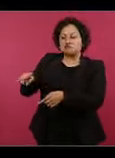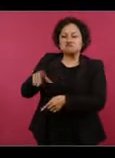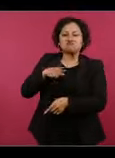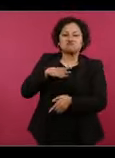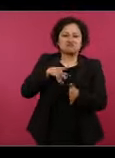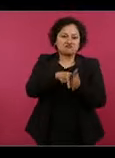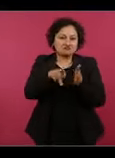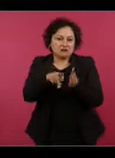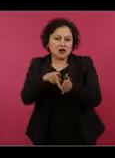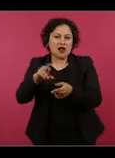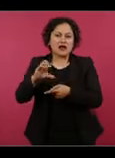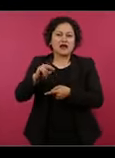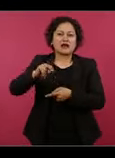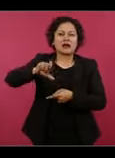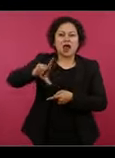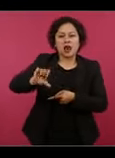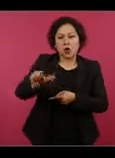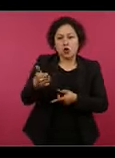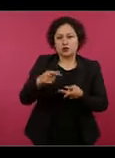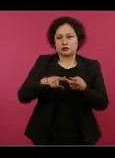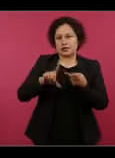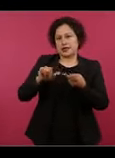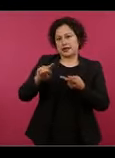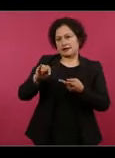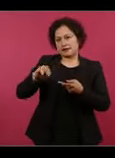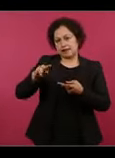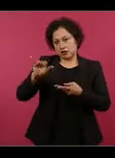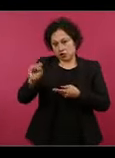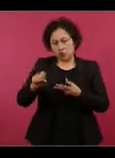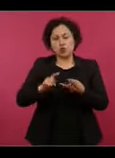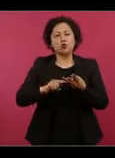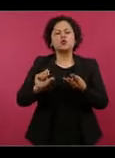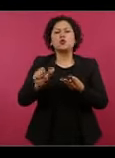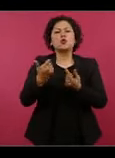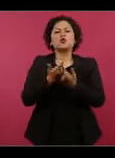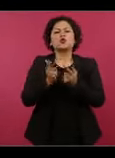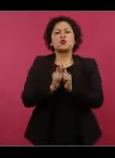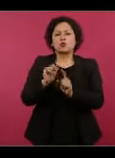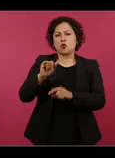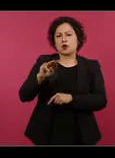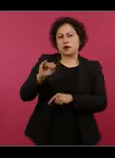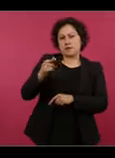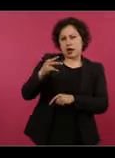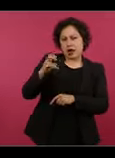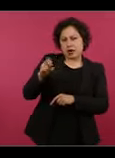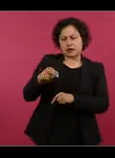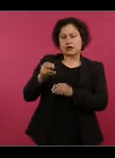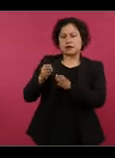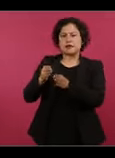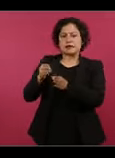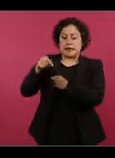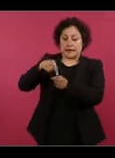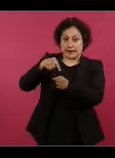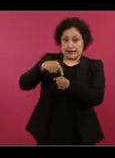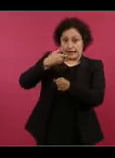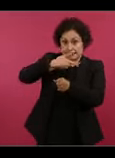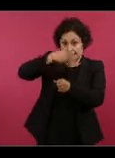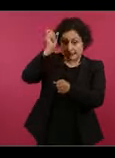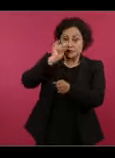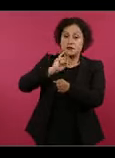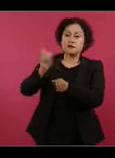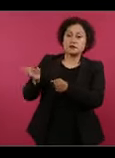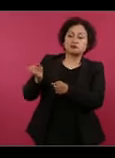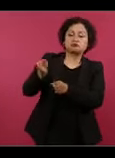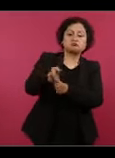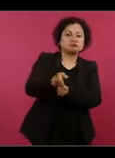está Latinus, en algunos casos otro grupo Imagen. Van adelante o van atrás, ellos regularmente van a parte del convoy